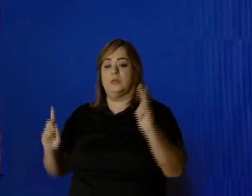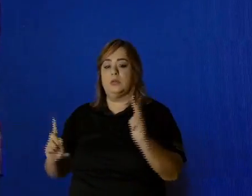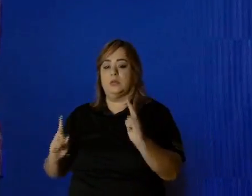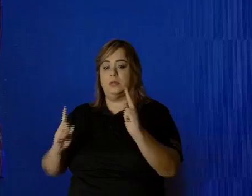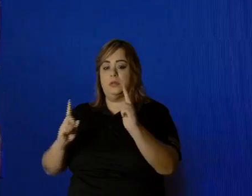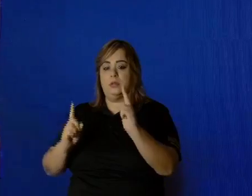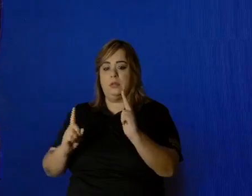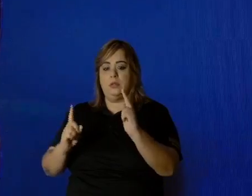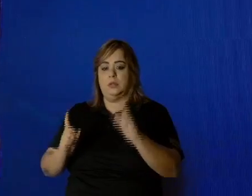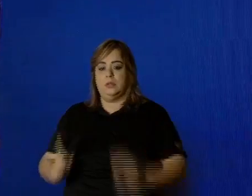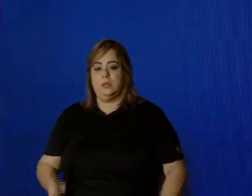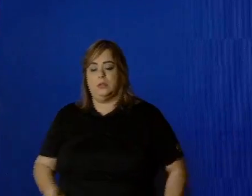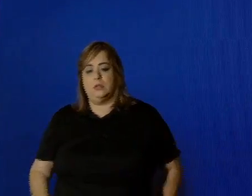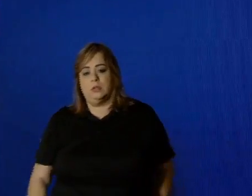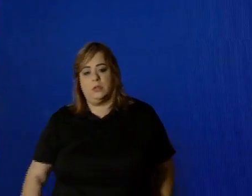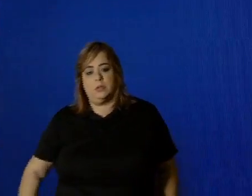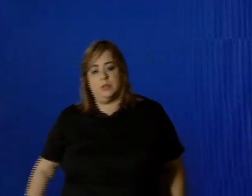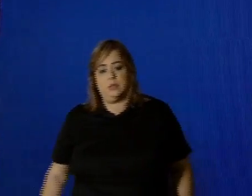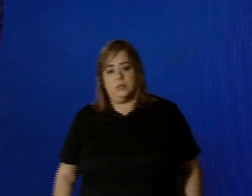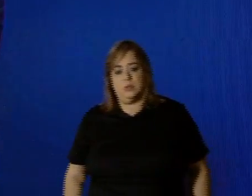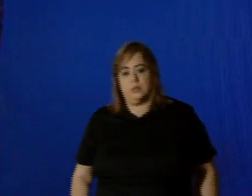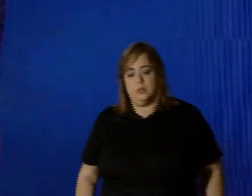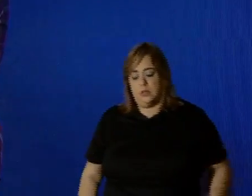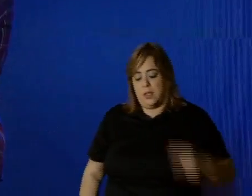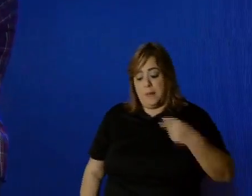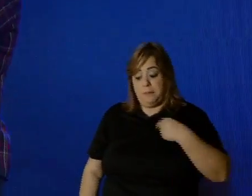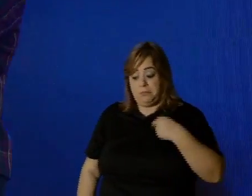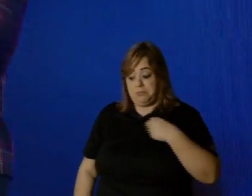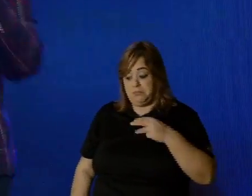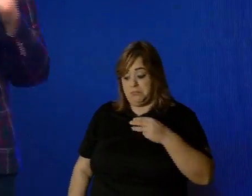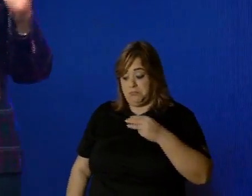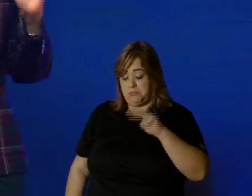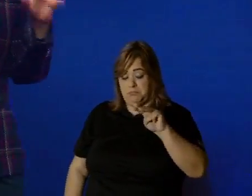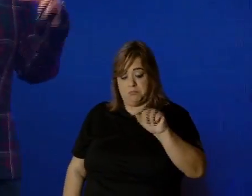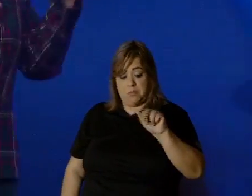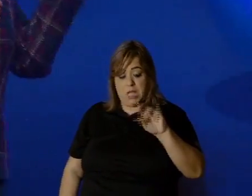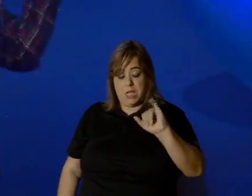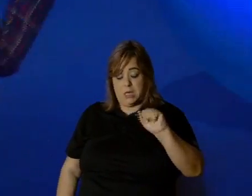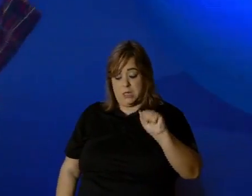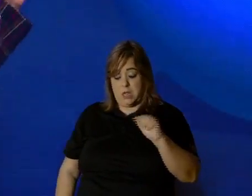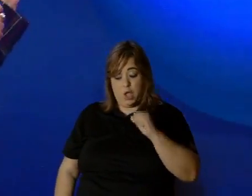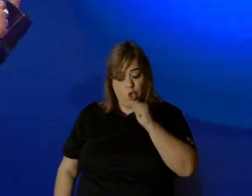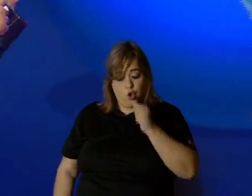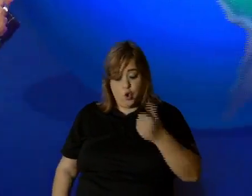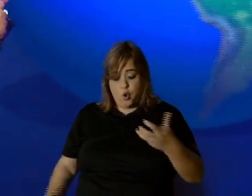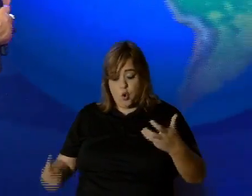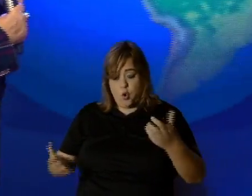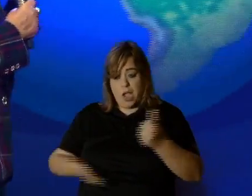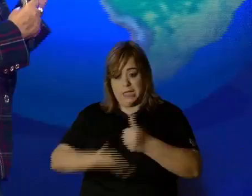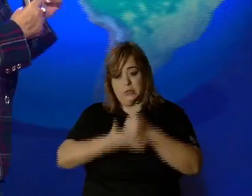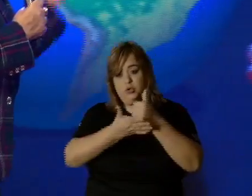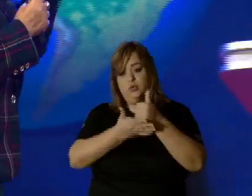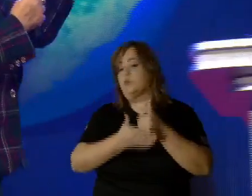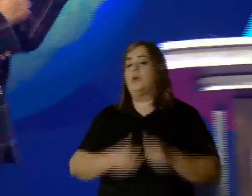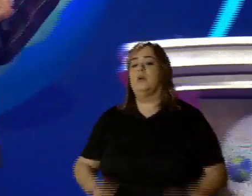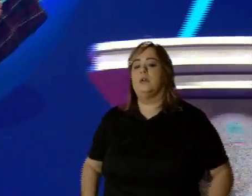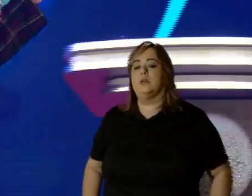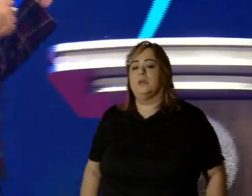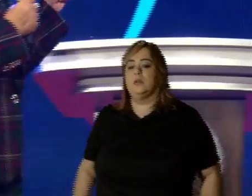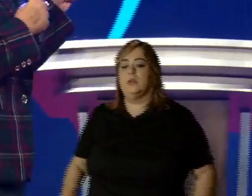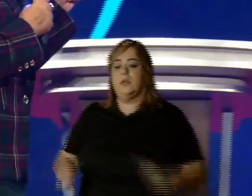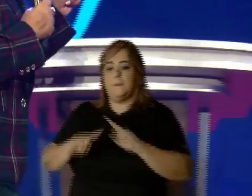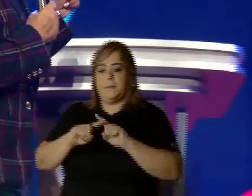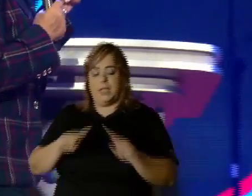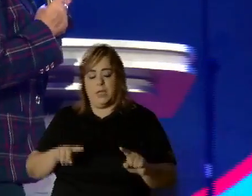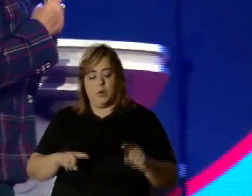de Marta reclamando que María no la ayudaba. Cosas como esas pasaban en la intimidad de la familia. Pero le mandan aviso